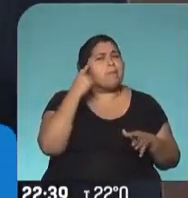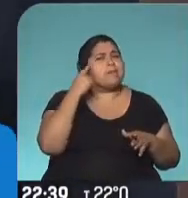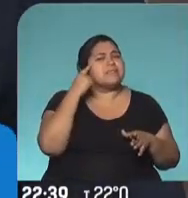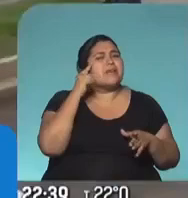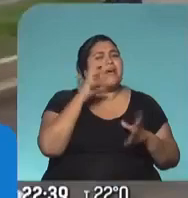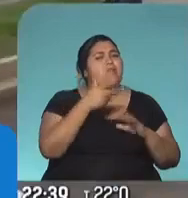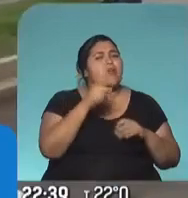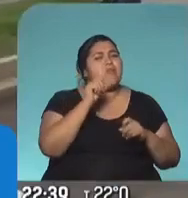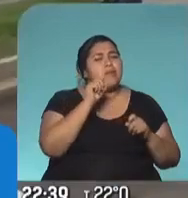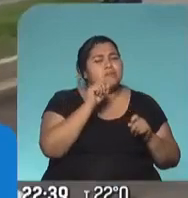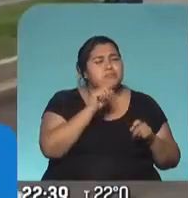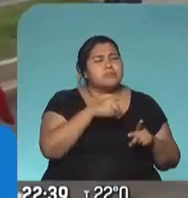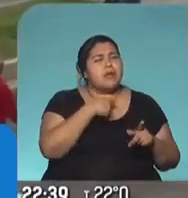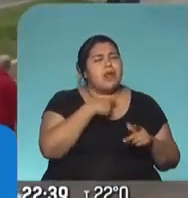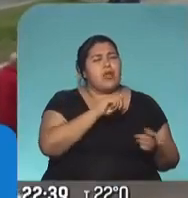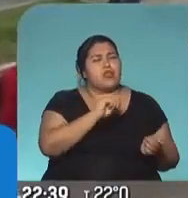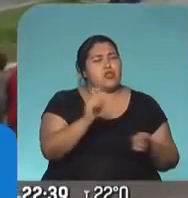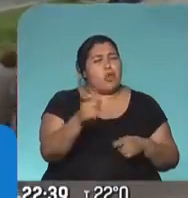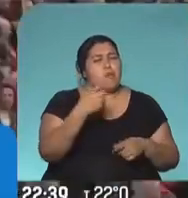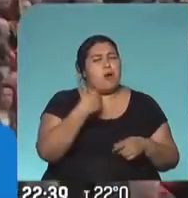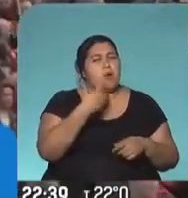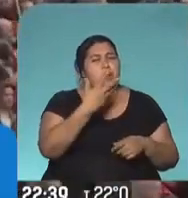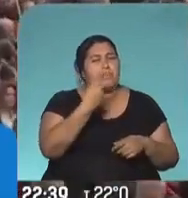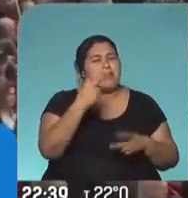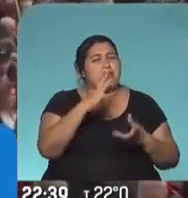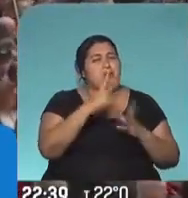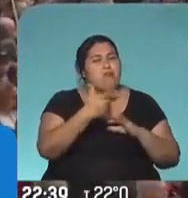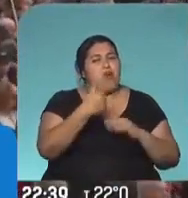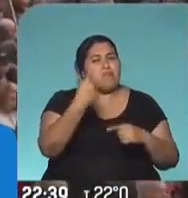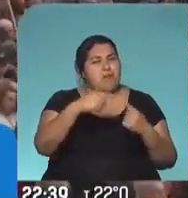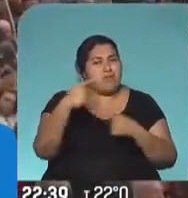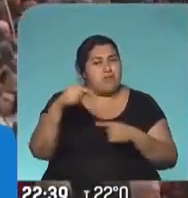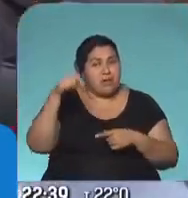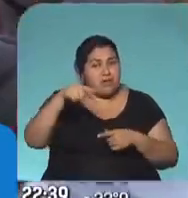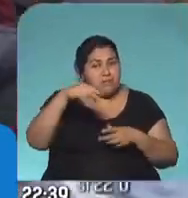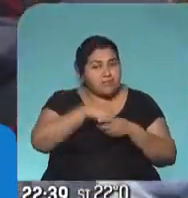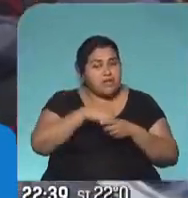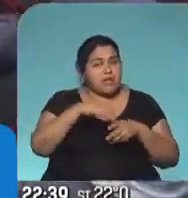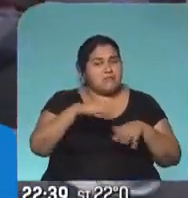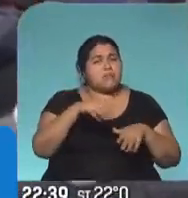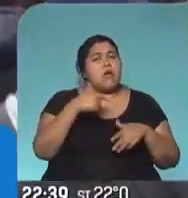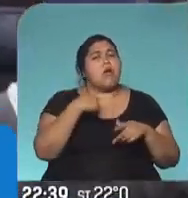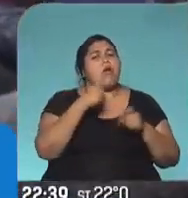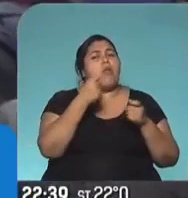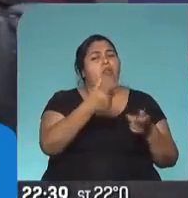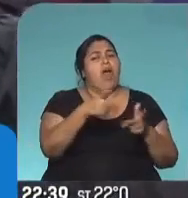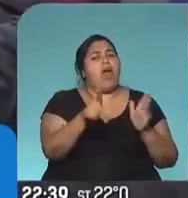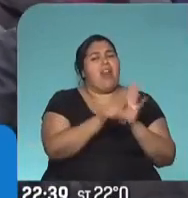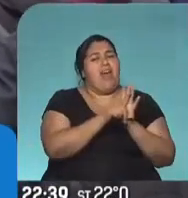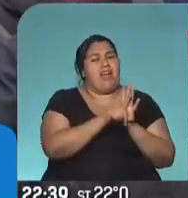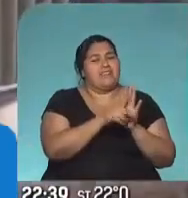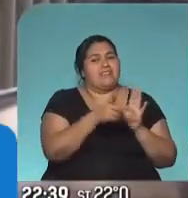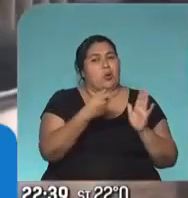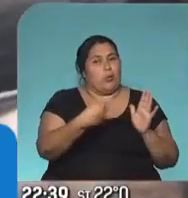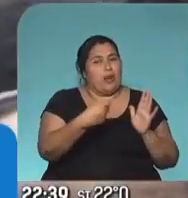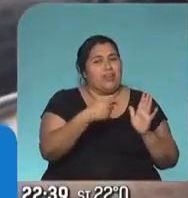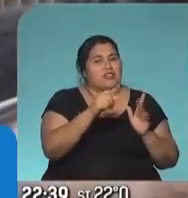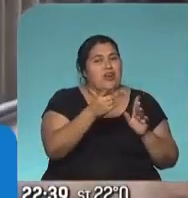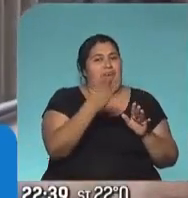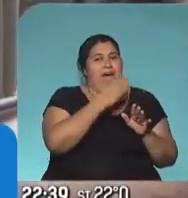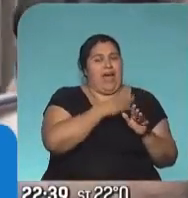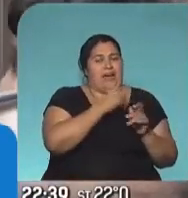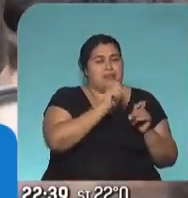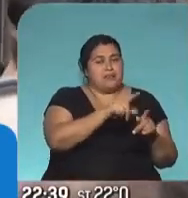reforma, que busca reemplazar a los 42 regímenes especiales vigentes que permiten jubilaciones anticipadas y otros beneficios a